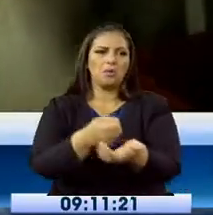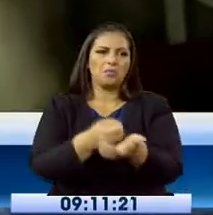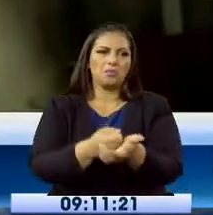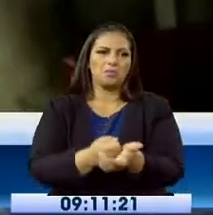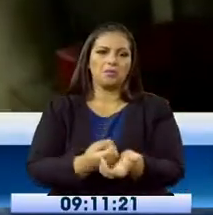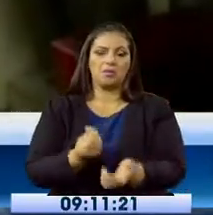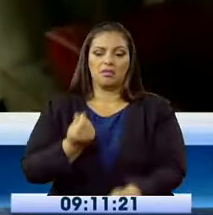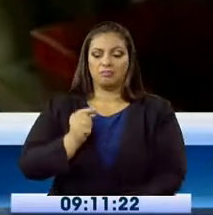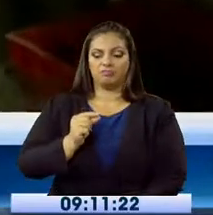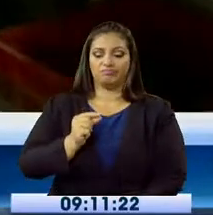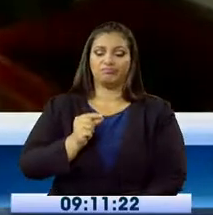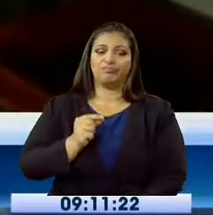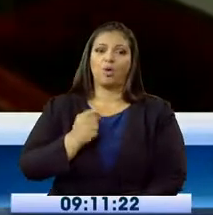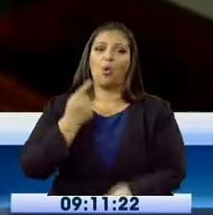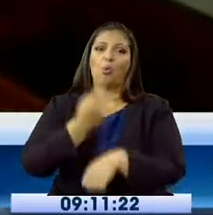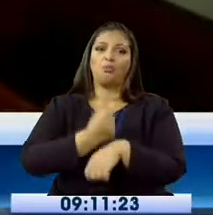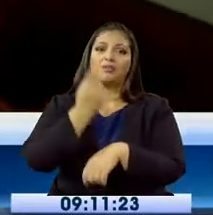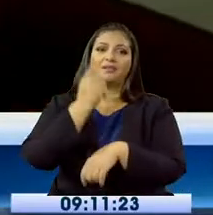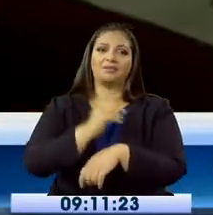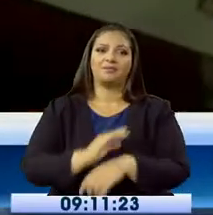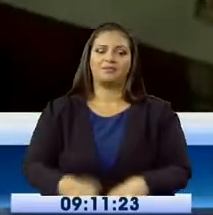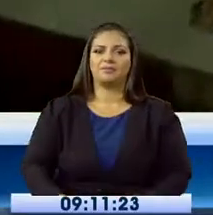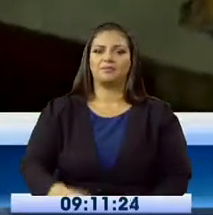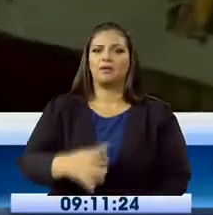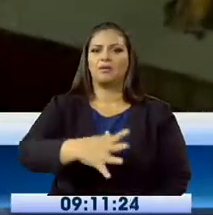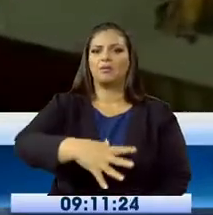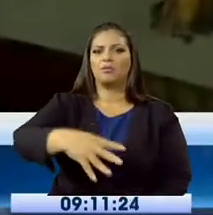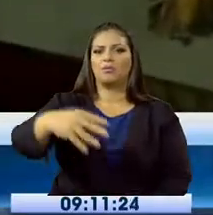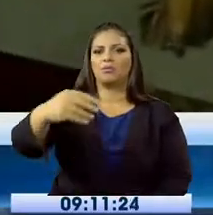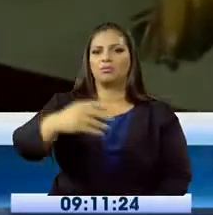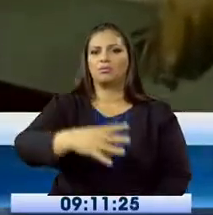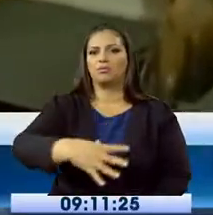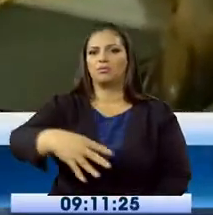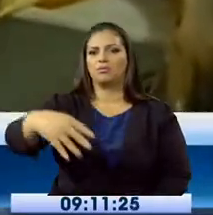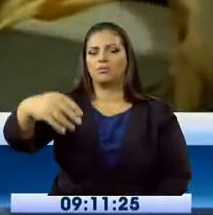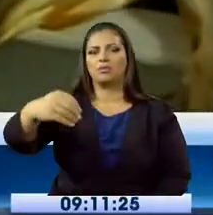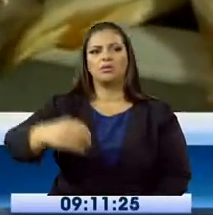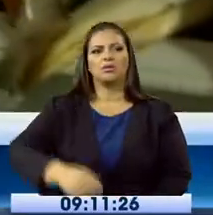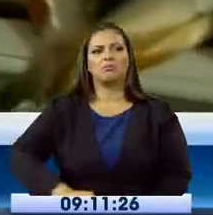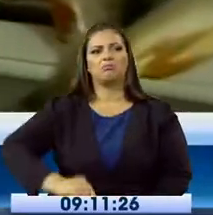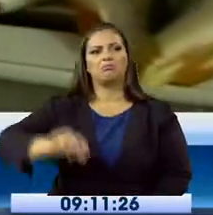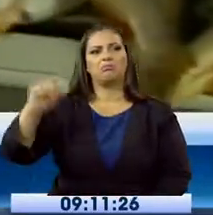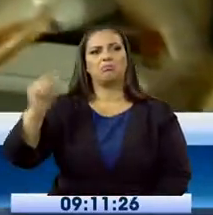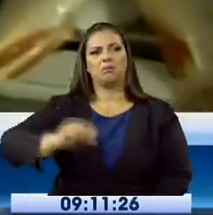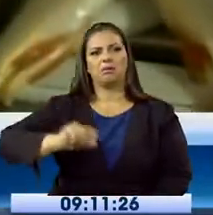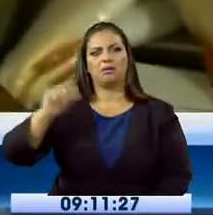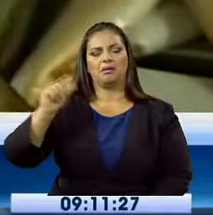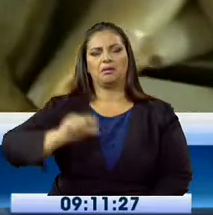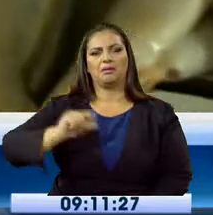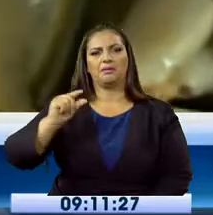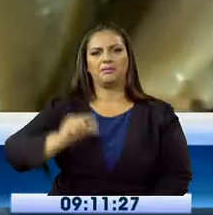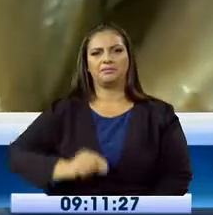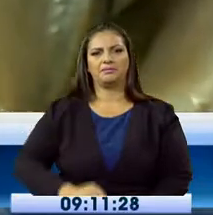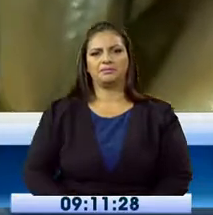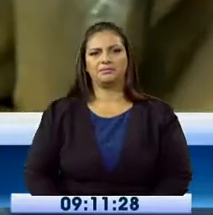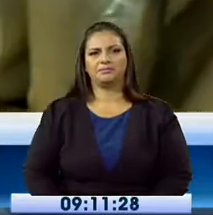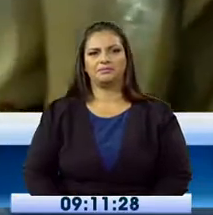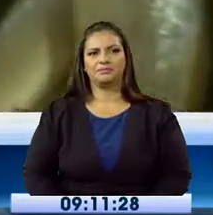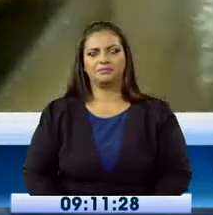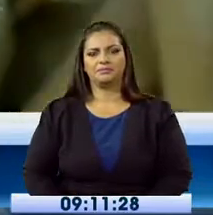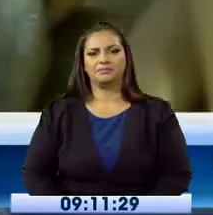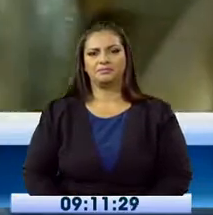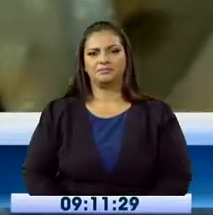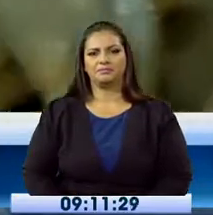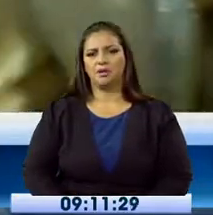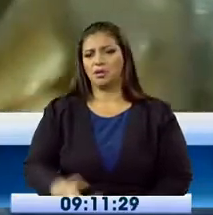Hay calamar. El calamar siempre está barato. Siempre está barato. Y eso me parece muy bien. Así que puede aprovechar y hacerse un arrocito